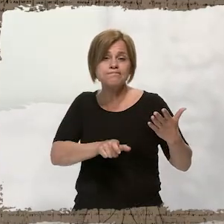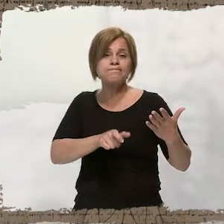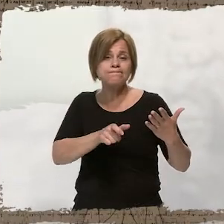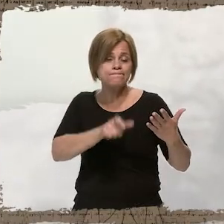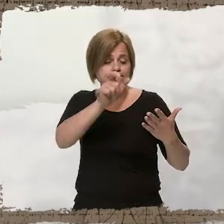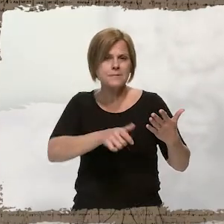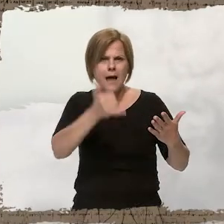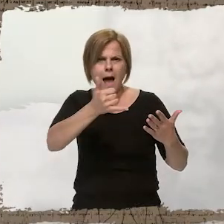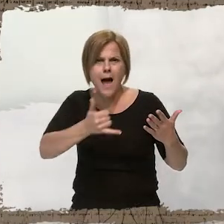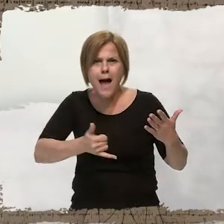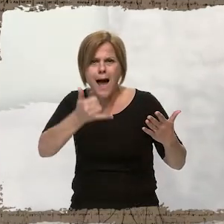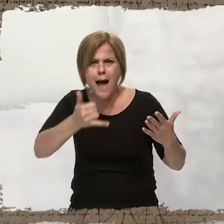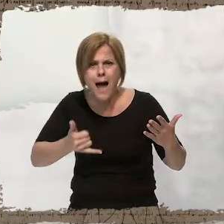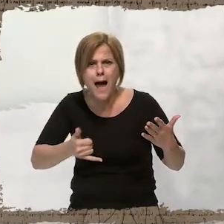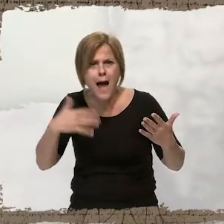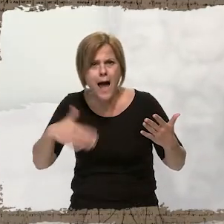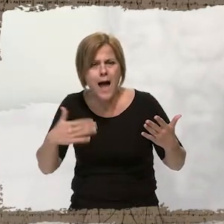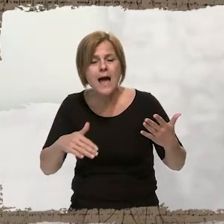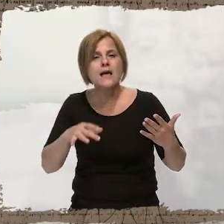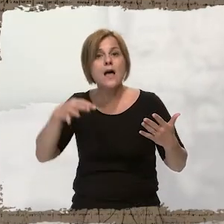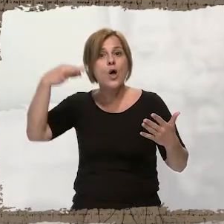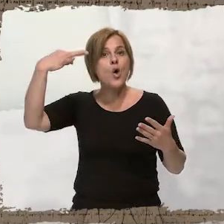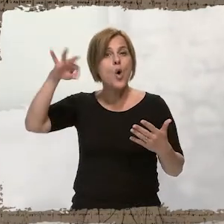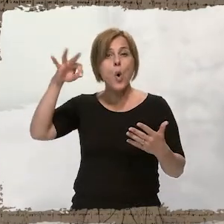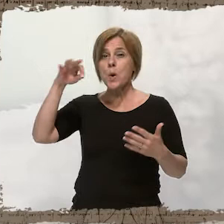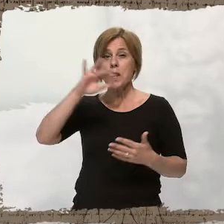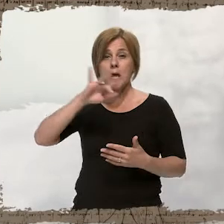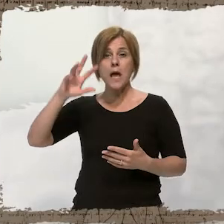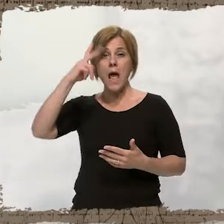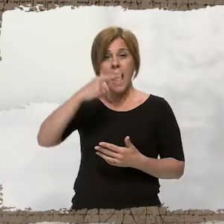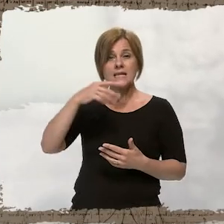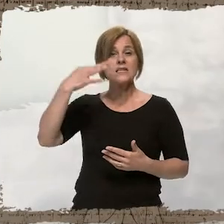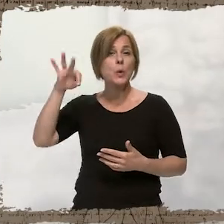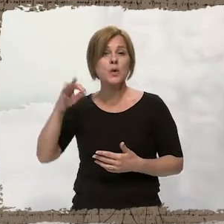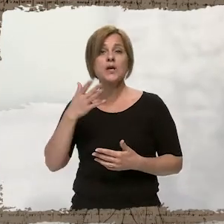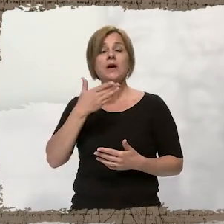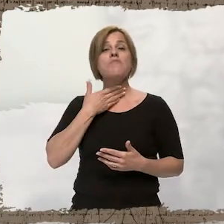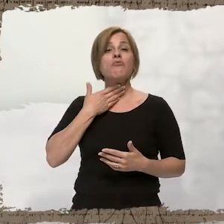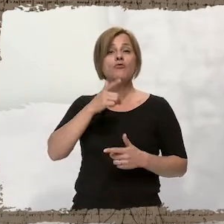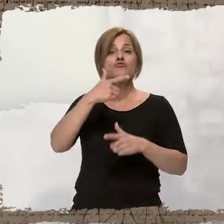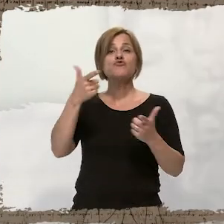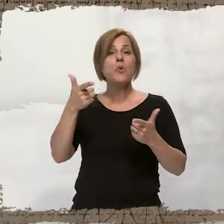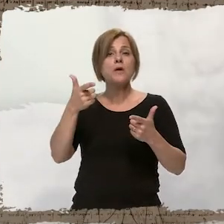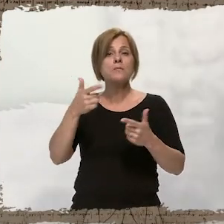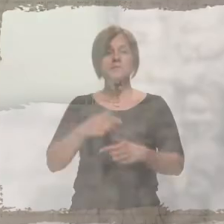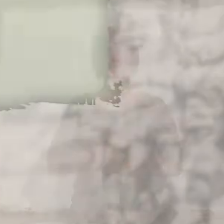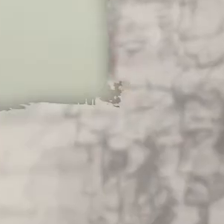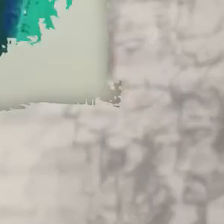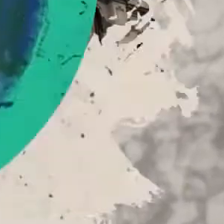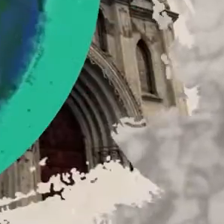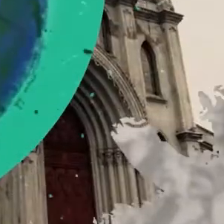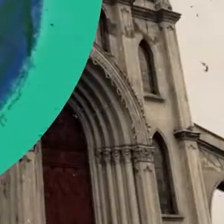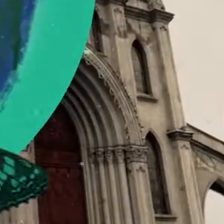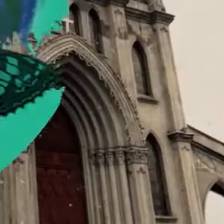decimoquinta letra que más palabras encabeza en el leccionario y es la única letra del abecedario que es muda